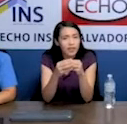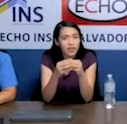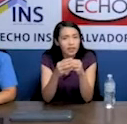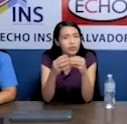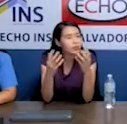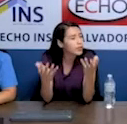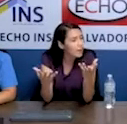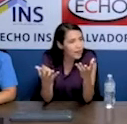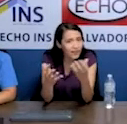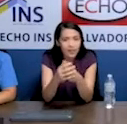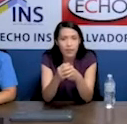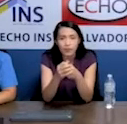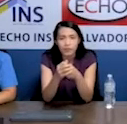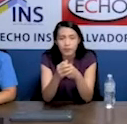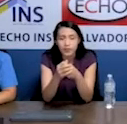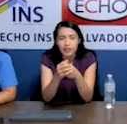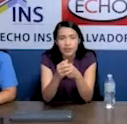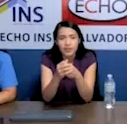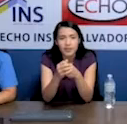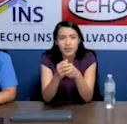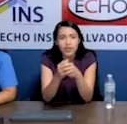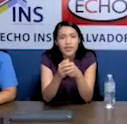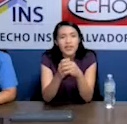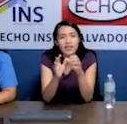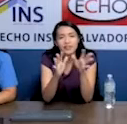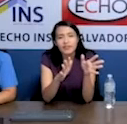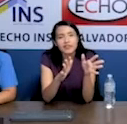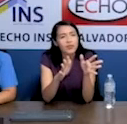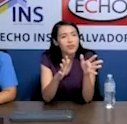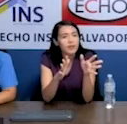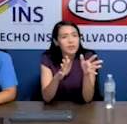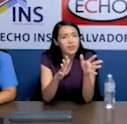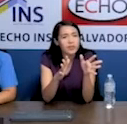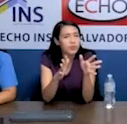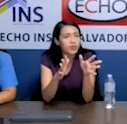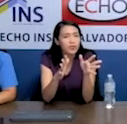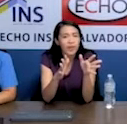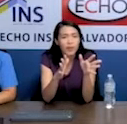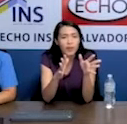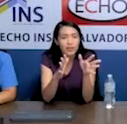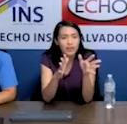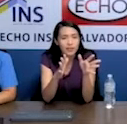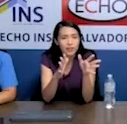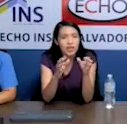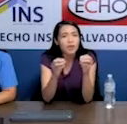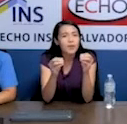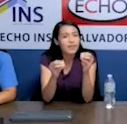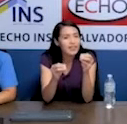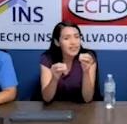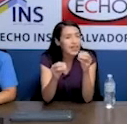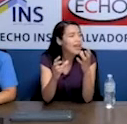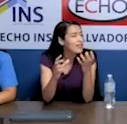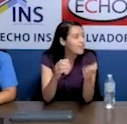conceptos, entre cultura médica, por qué no decirlo, y es que si recordamos el concepto de cuidados